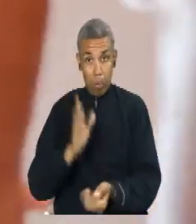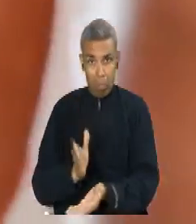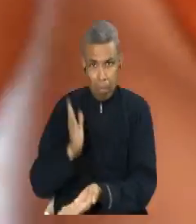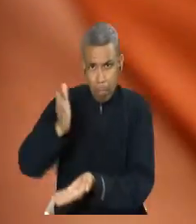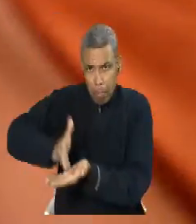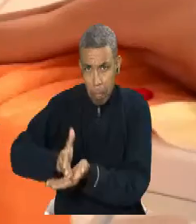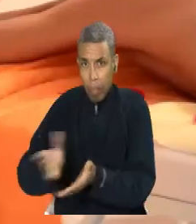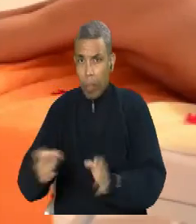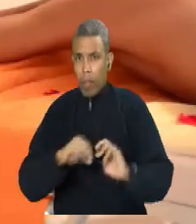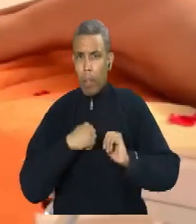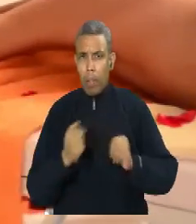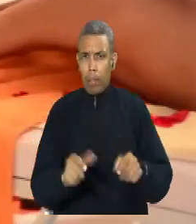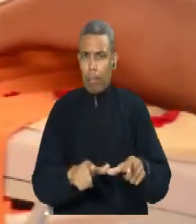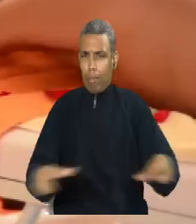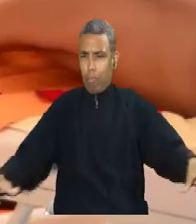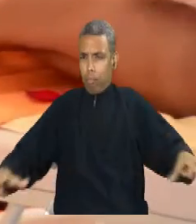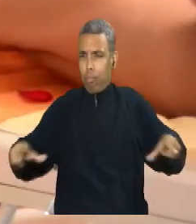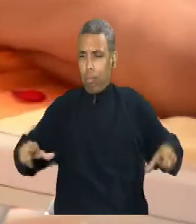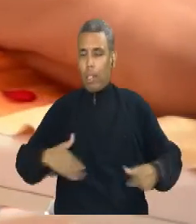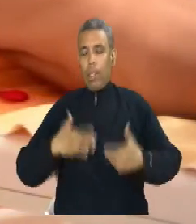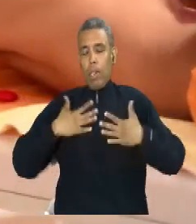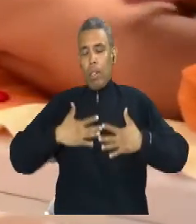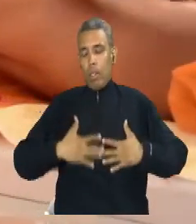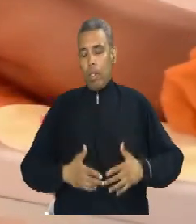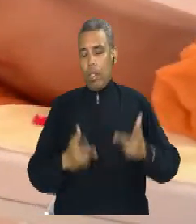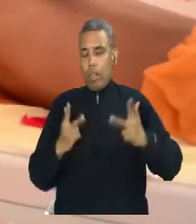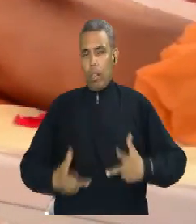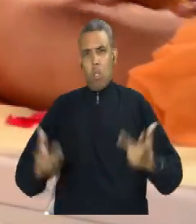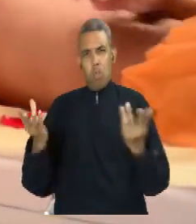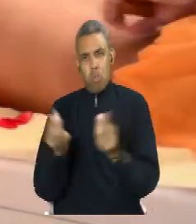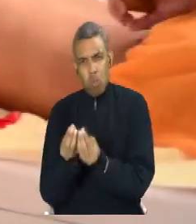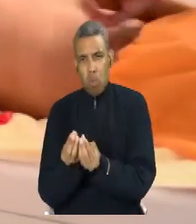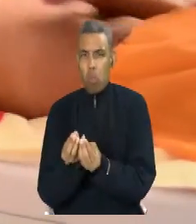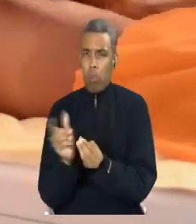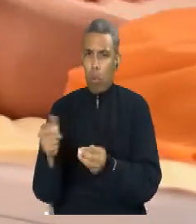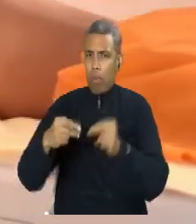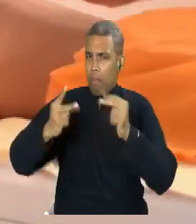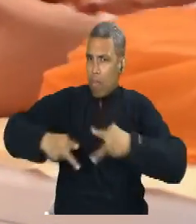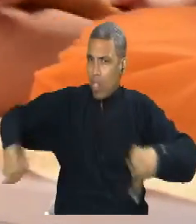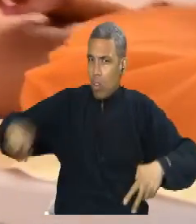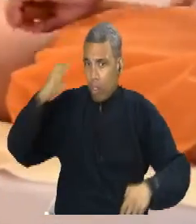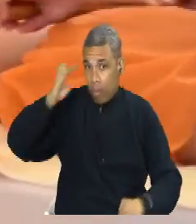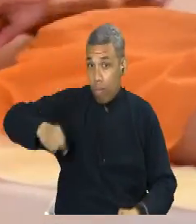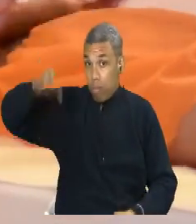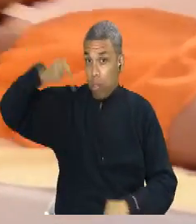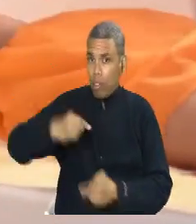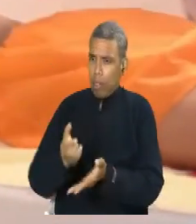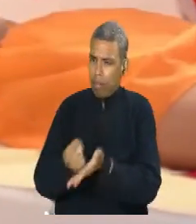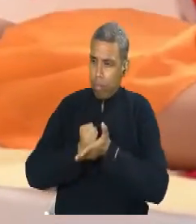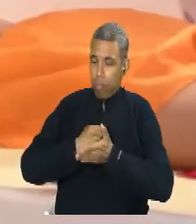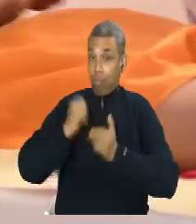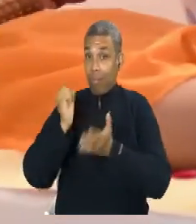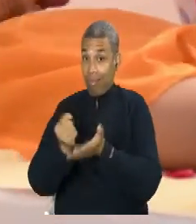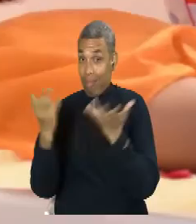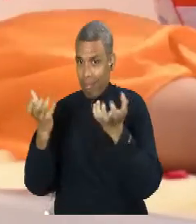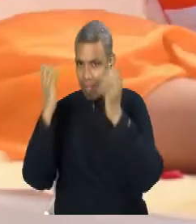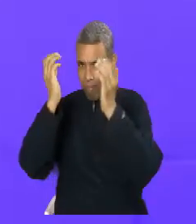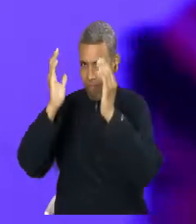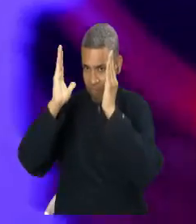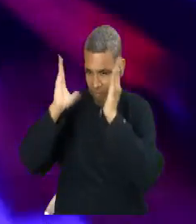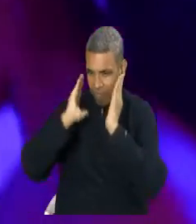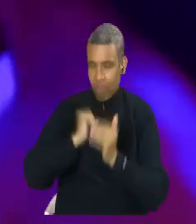relajación inolvidables acompañado de un equipo de trabajo humano profesional e interesado por brindarle siempre lo